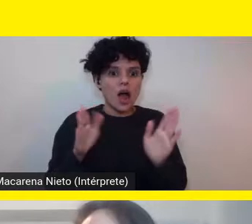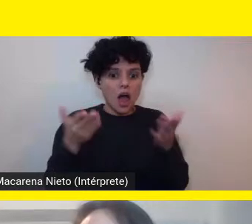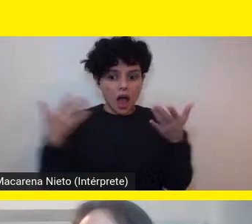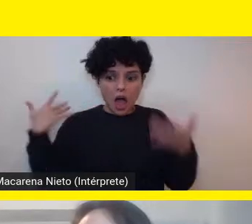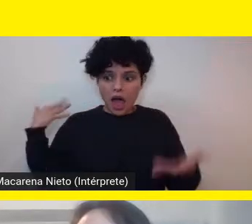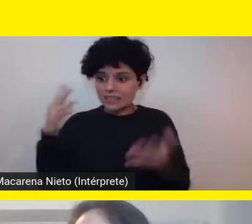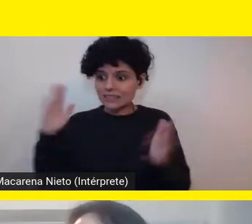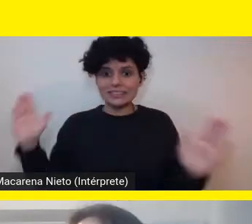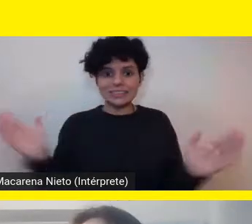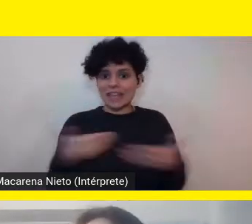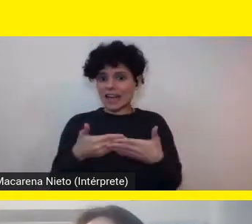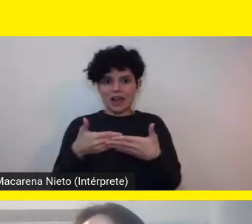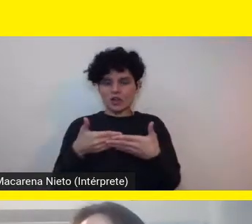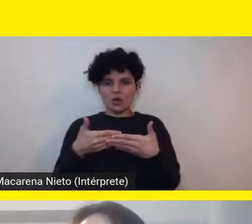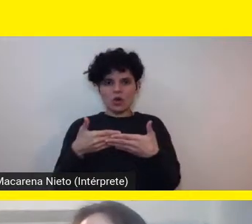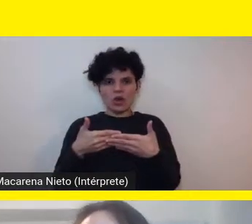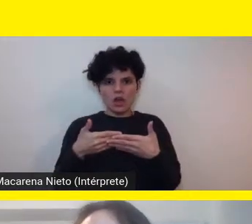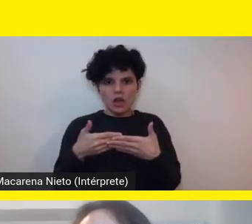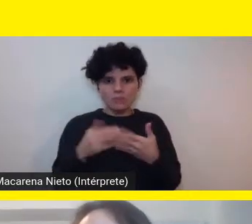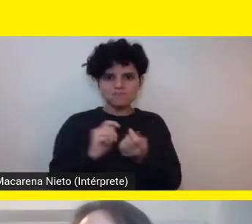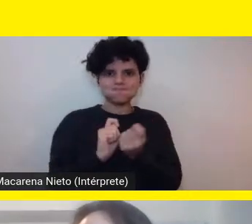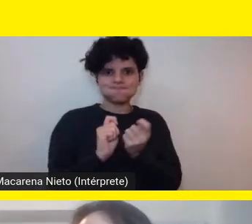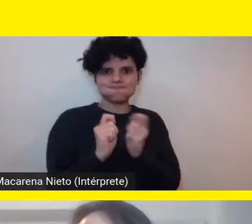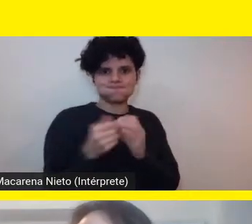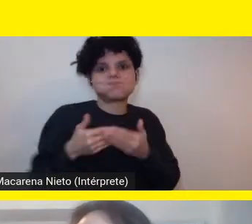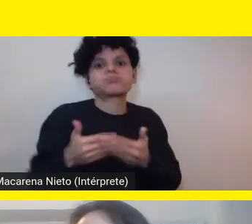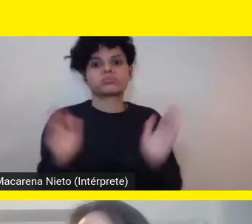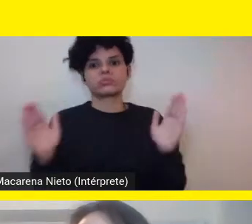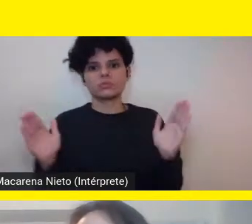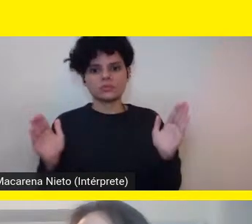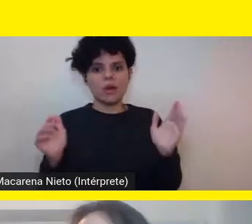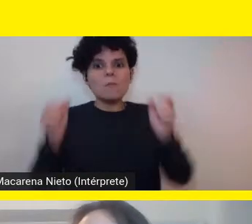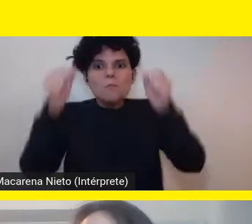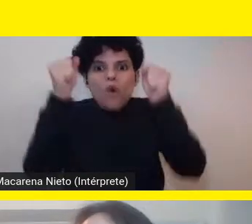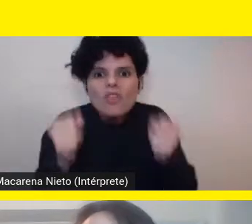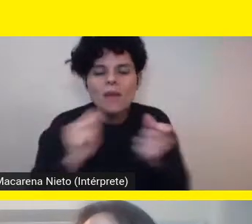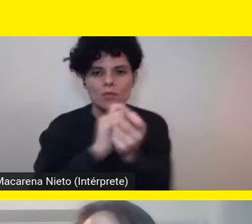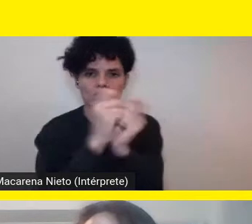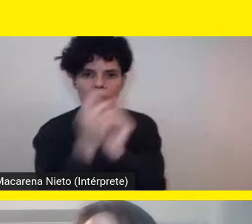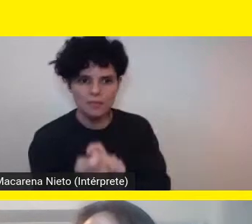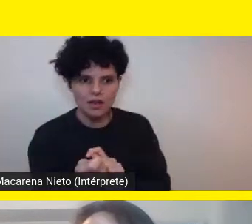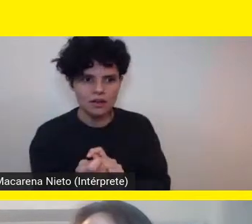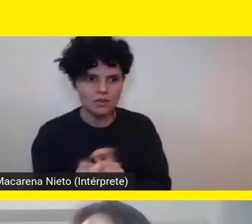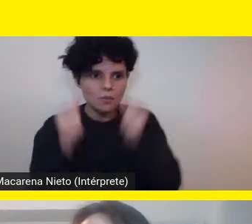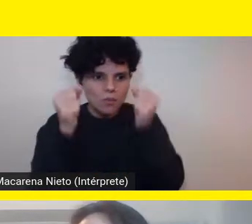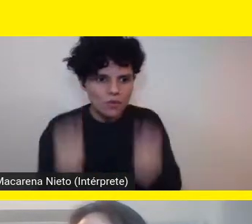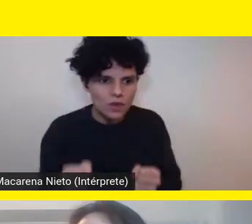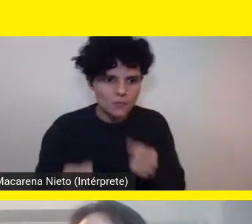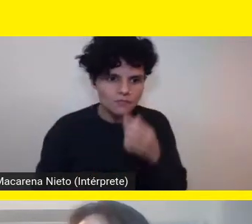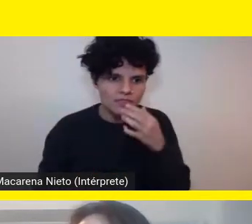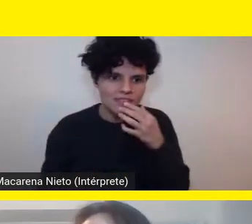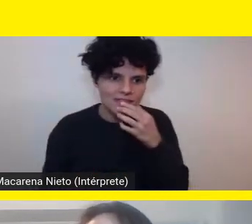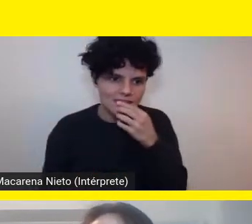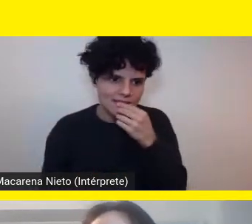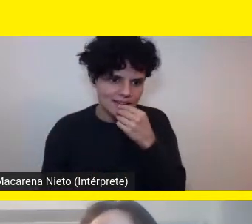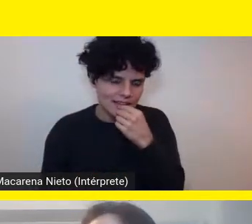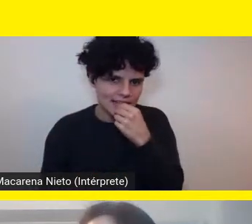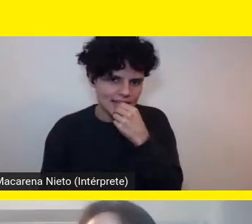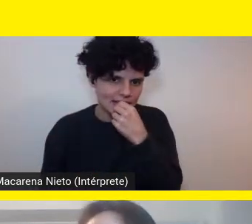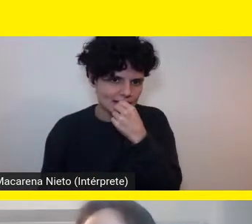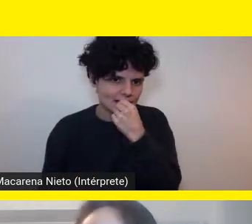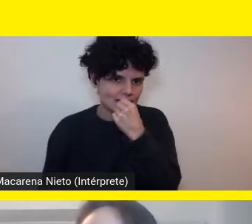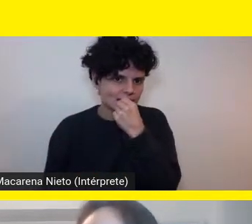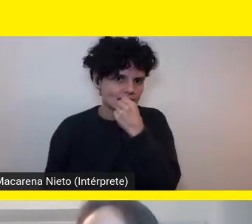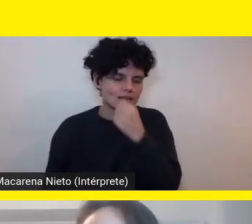creo que esa apertura es la posibilidad de un cambio sustantivo que va a depender de la capacidad que tengamos de construir comunidad, de construir proyecto común y